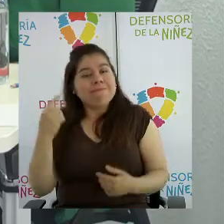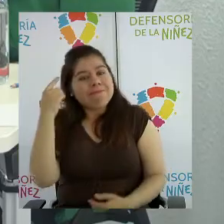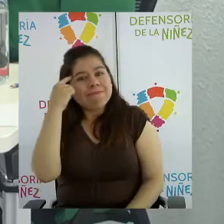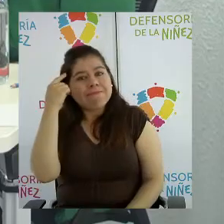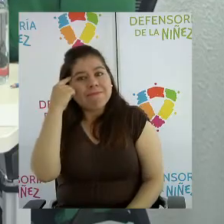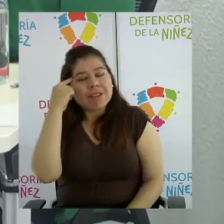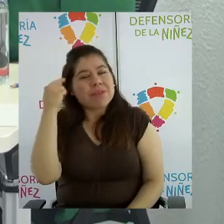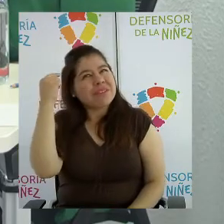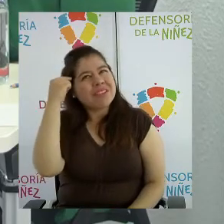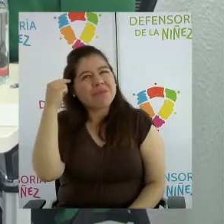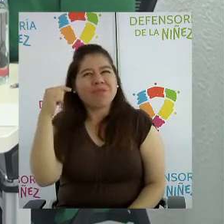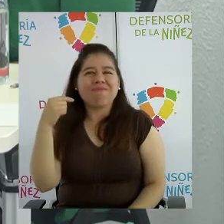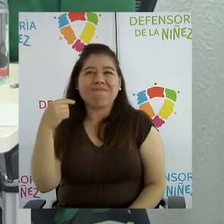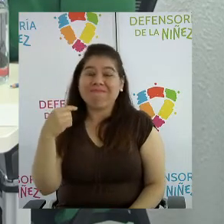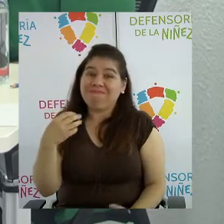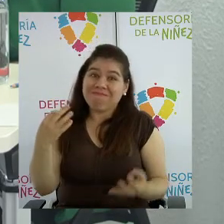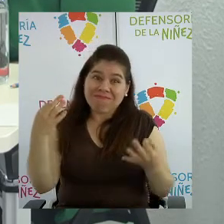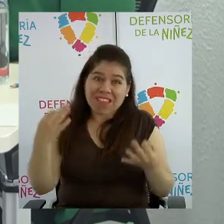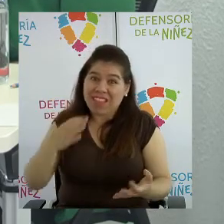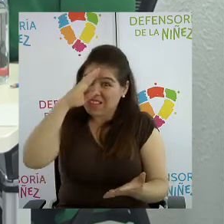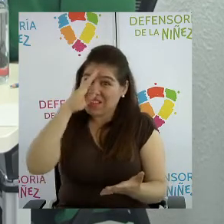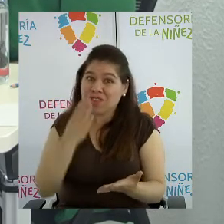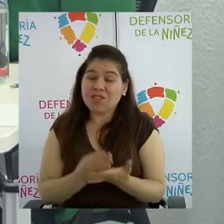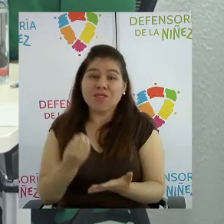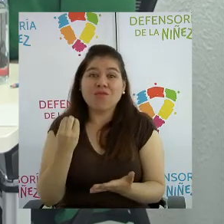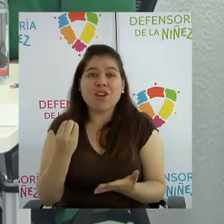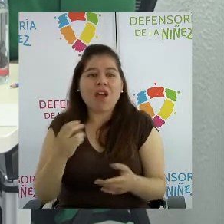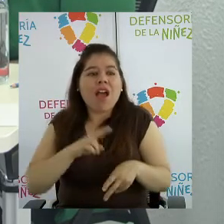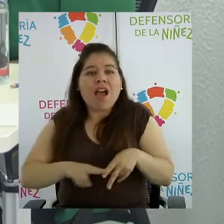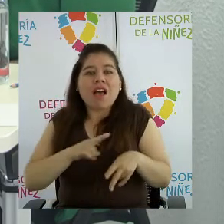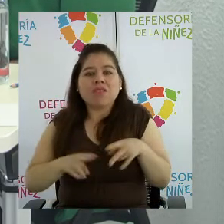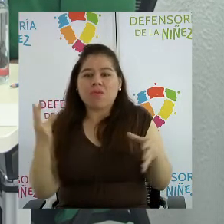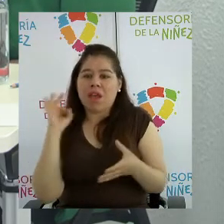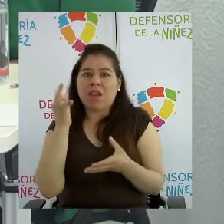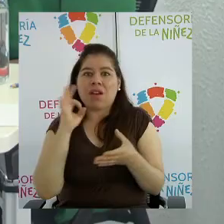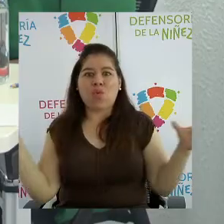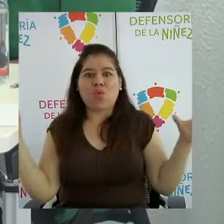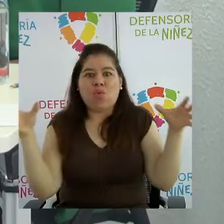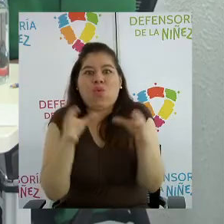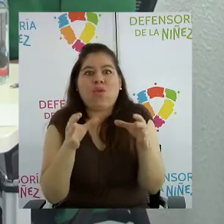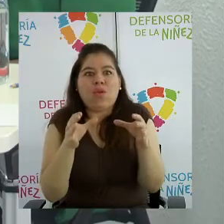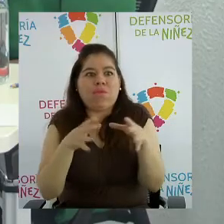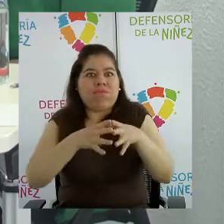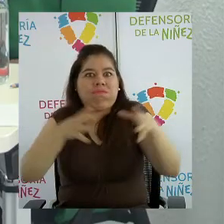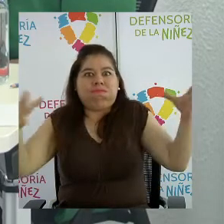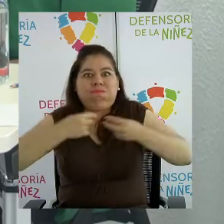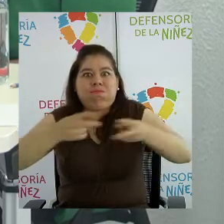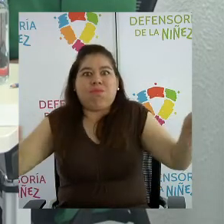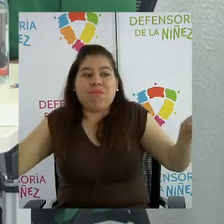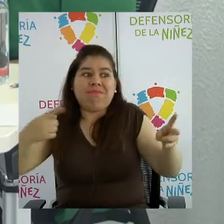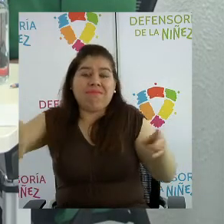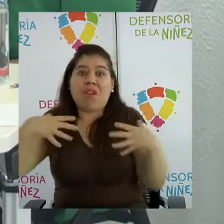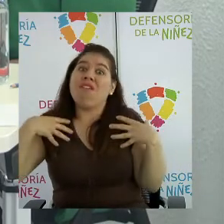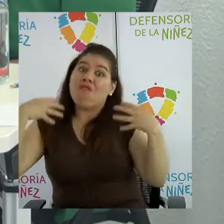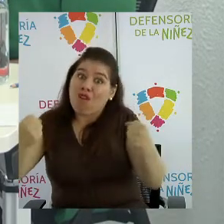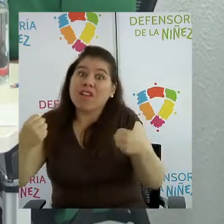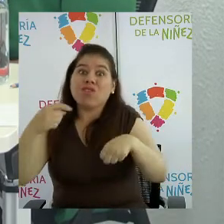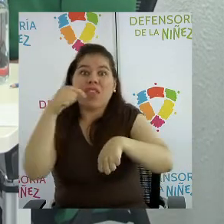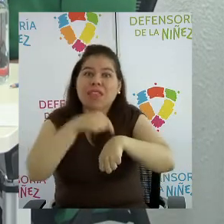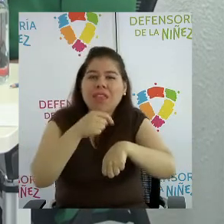resultaba ni prudente ni atingente generar un acto público masivo con todo el esfuerzo que eso involucra en términos de